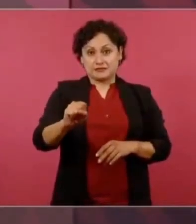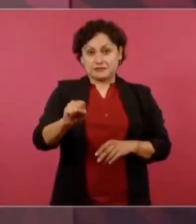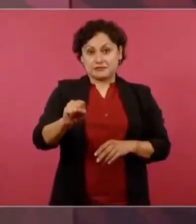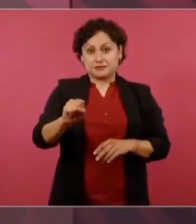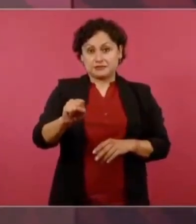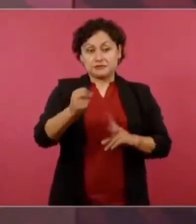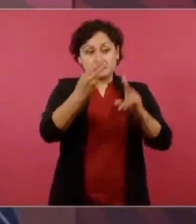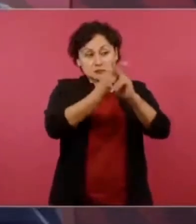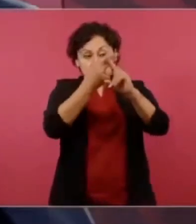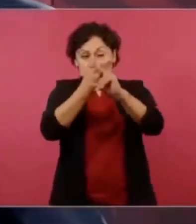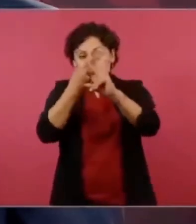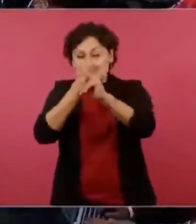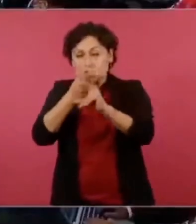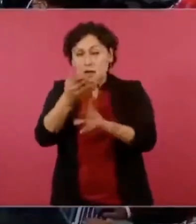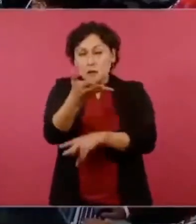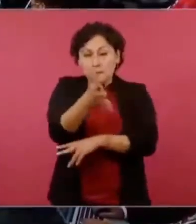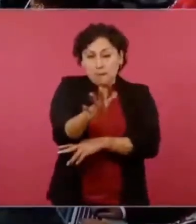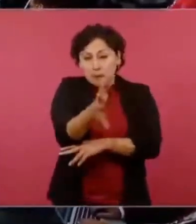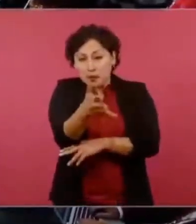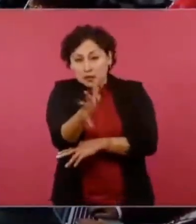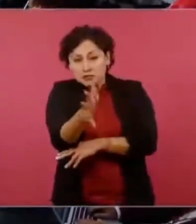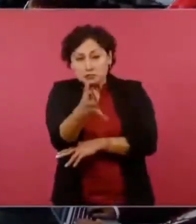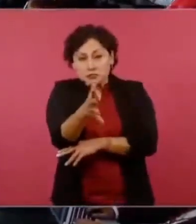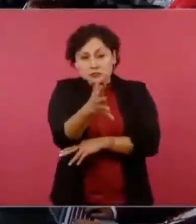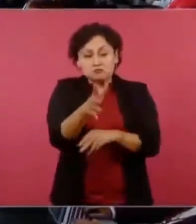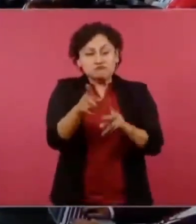como a 500